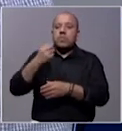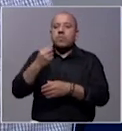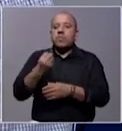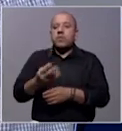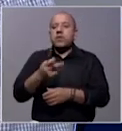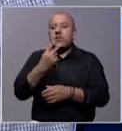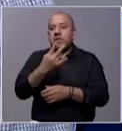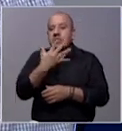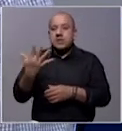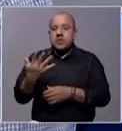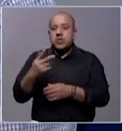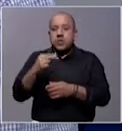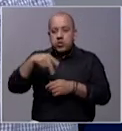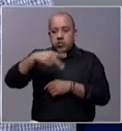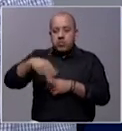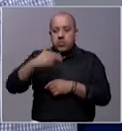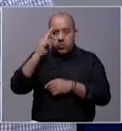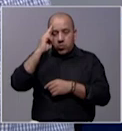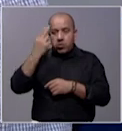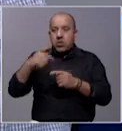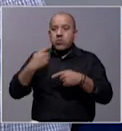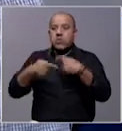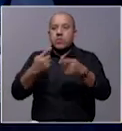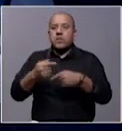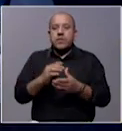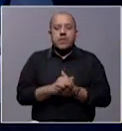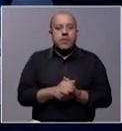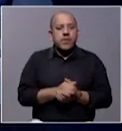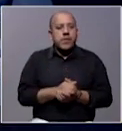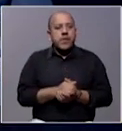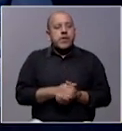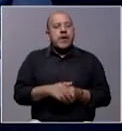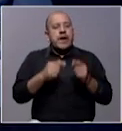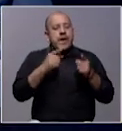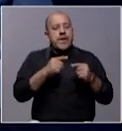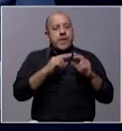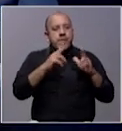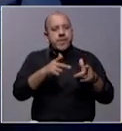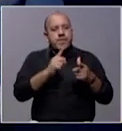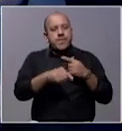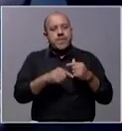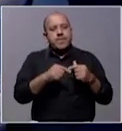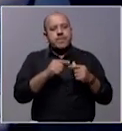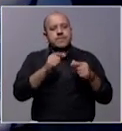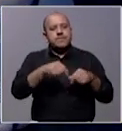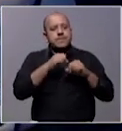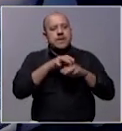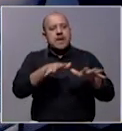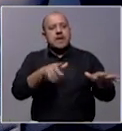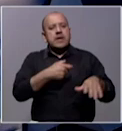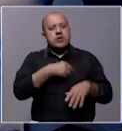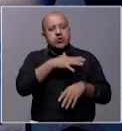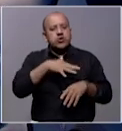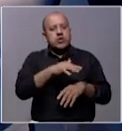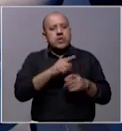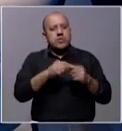del uruguay sigue andando y todos vamos a seguir viviendo en él justamente haciendo referencia a lo que acaba de mencionar tu ven en las redes fuiste muy